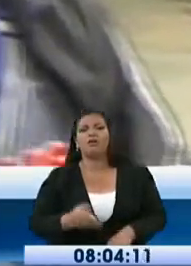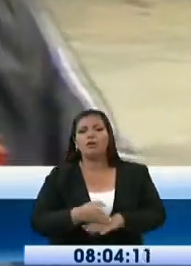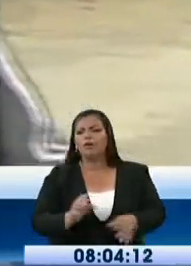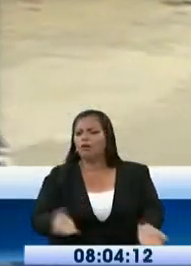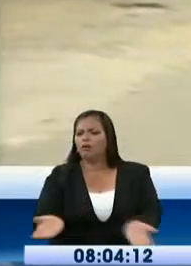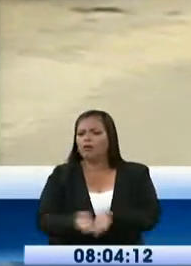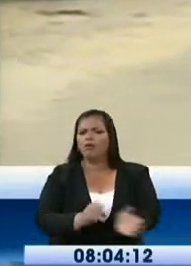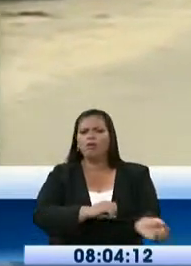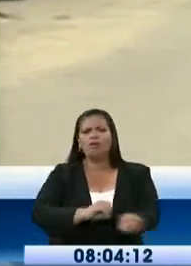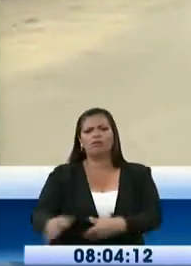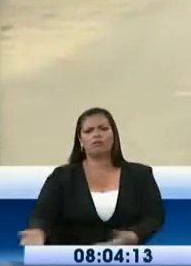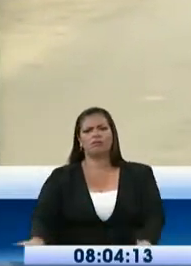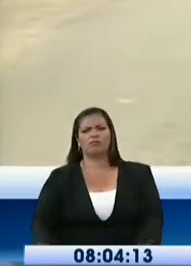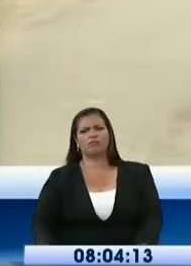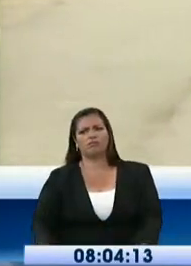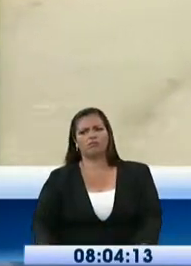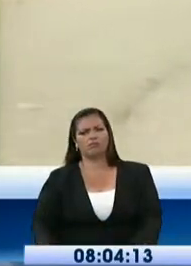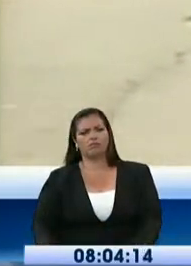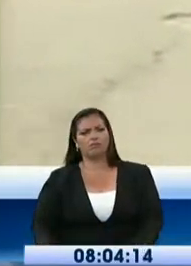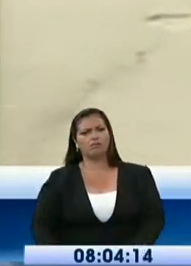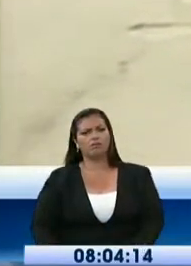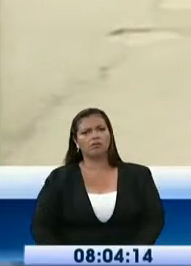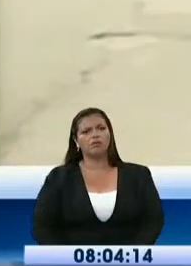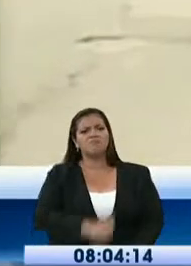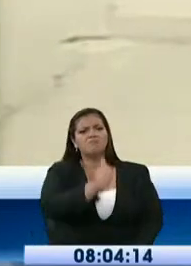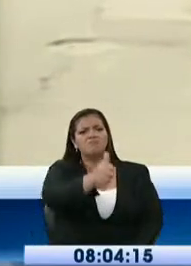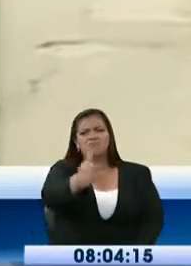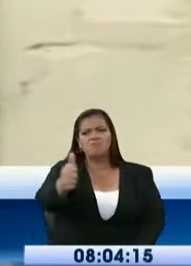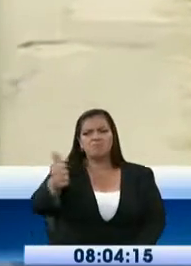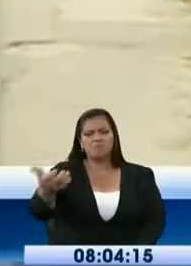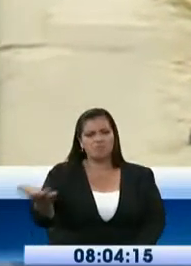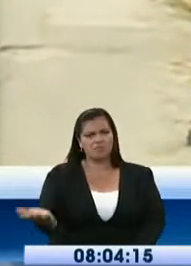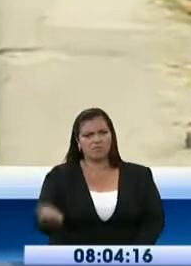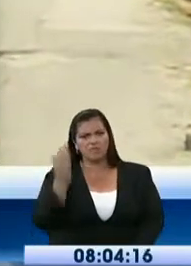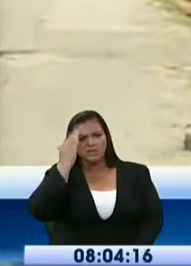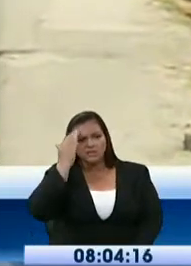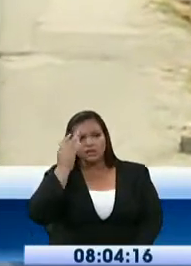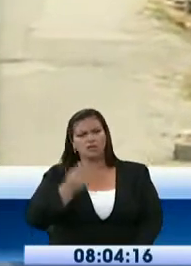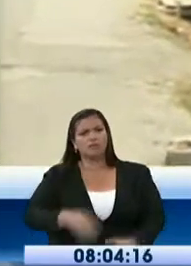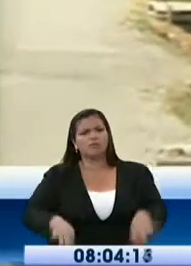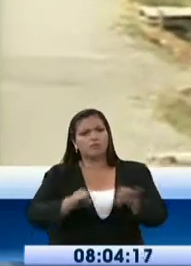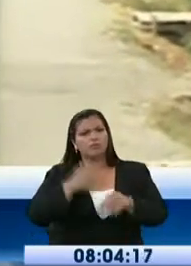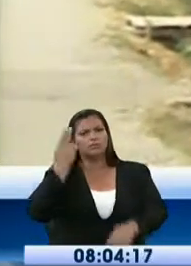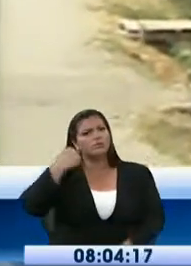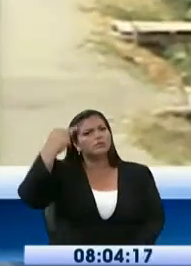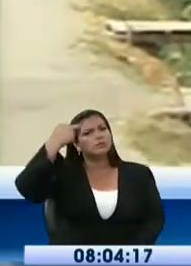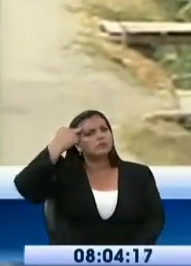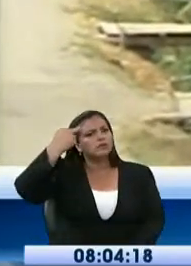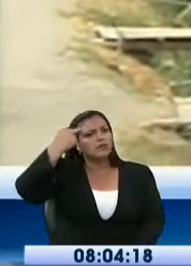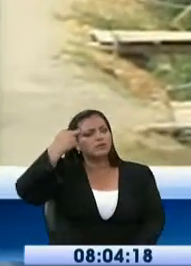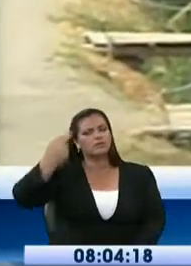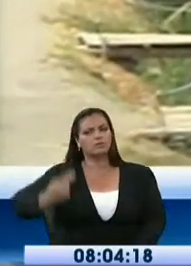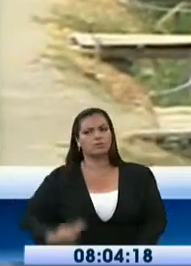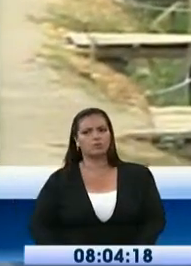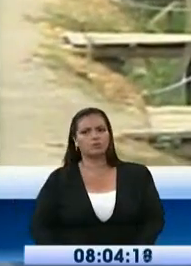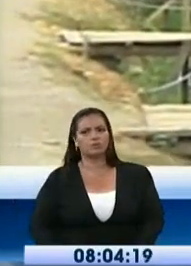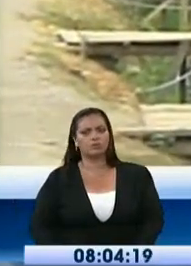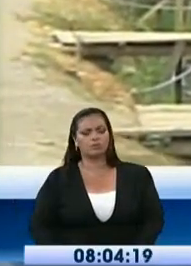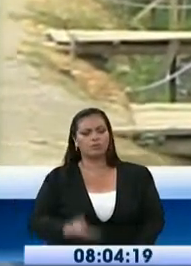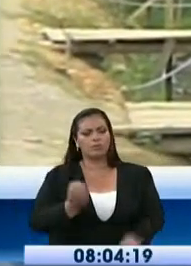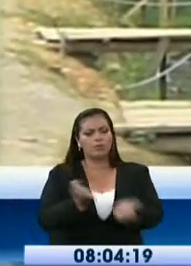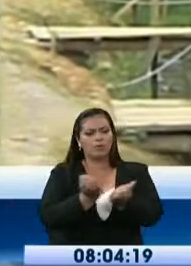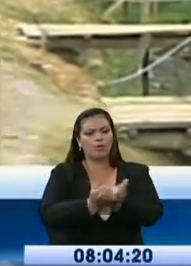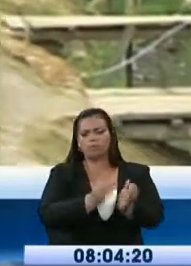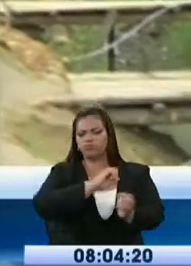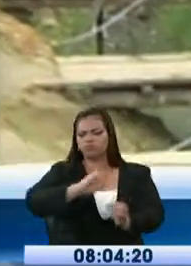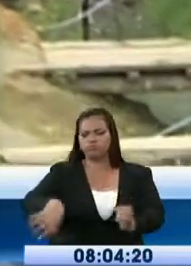Claro, preocupados sería, digamos, que la misma gente como que vivimos en el sector, seamos un poquito más de conciencia y hagamos, digamos, esperar el recorte de basura para botar los